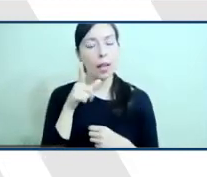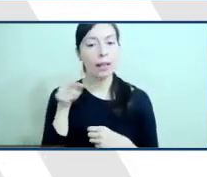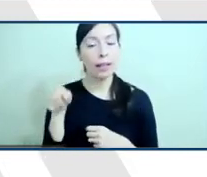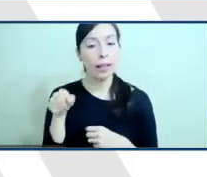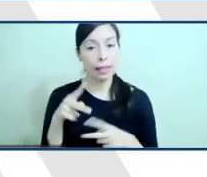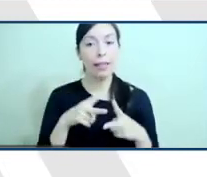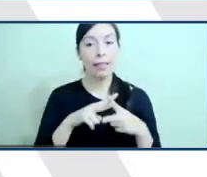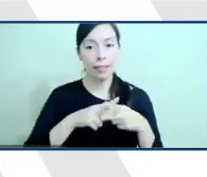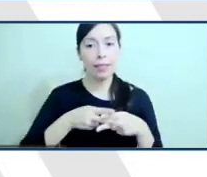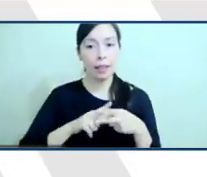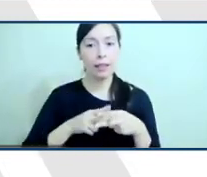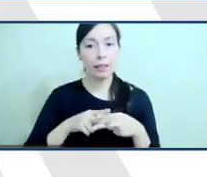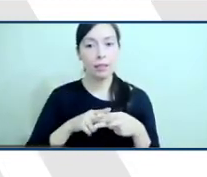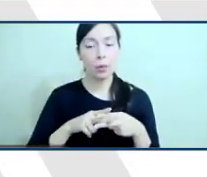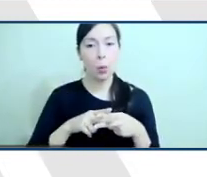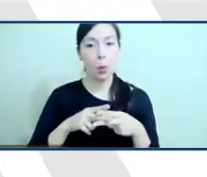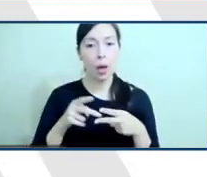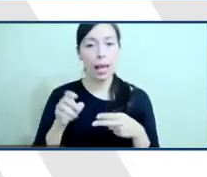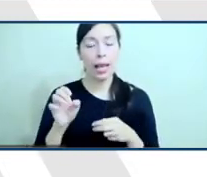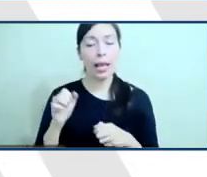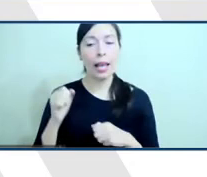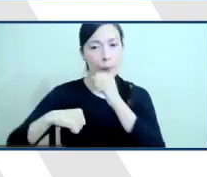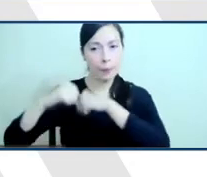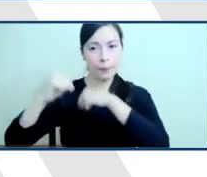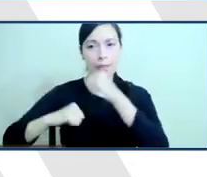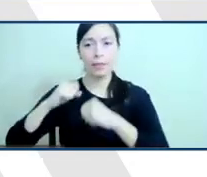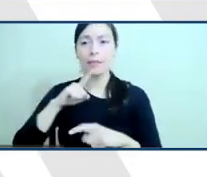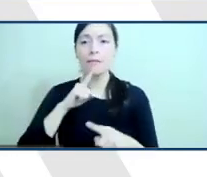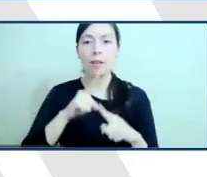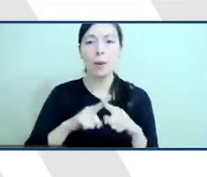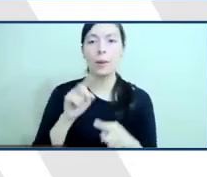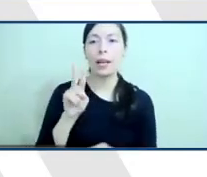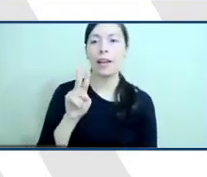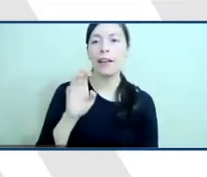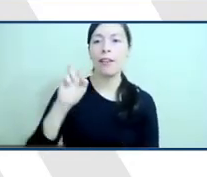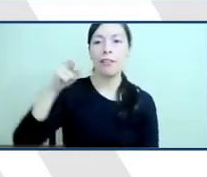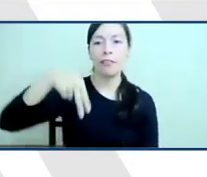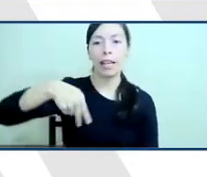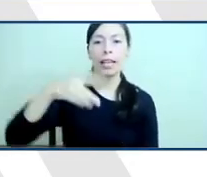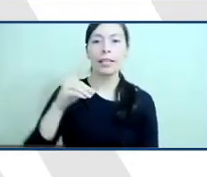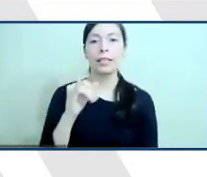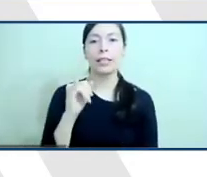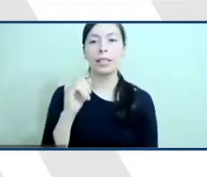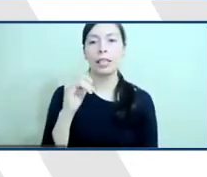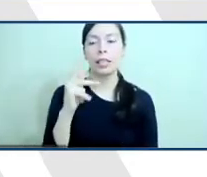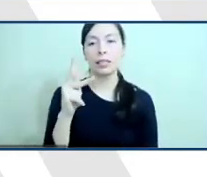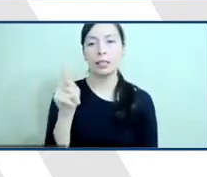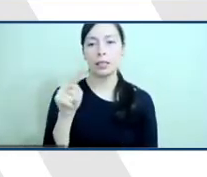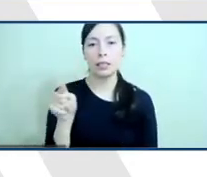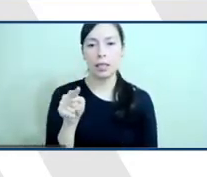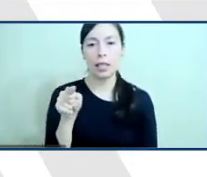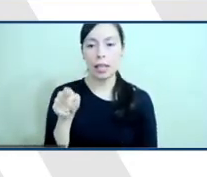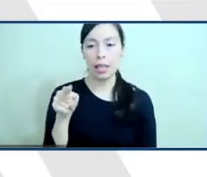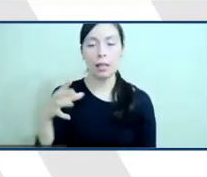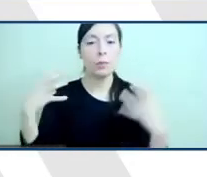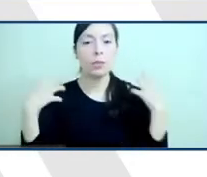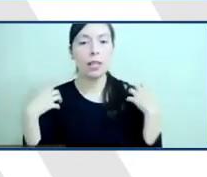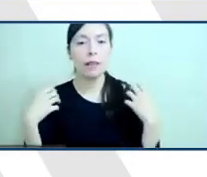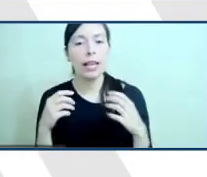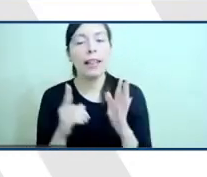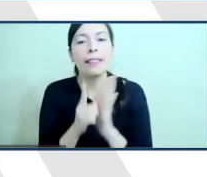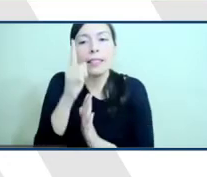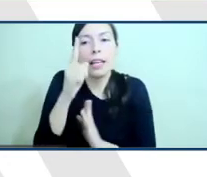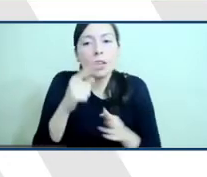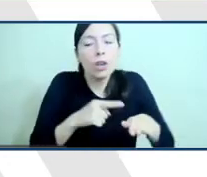una empresa llamada Bendix, que estaba involucrada en el desarrollo tecnológico de la estación, y